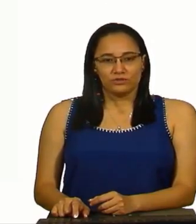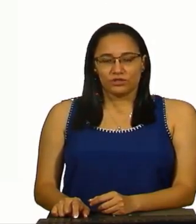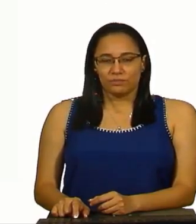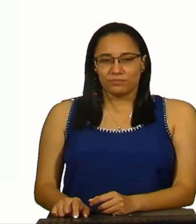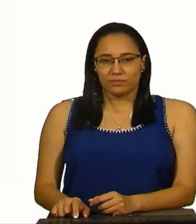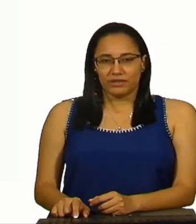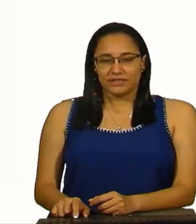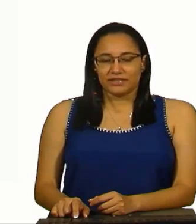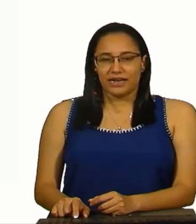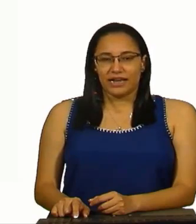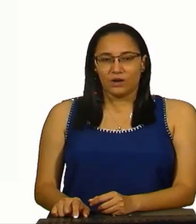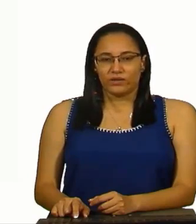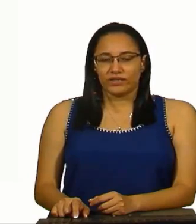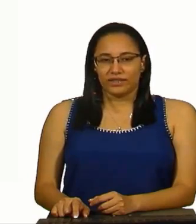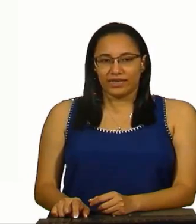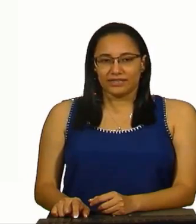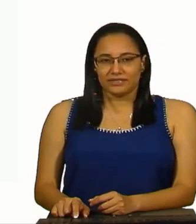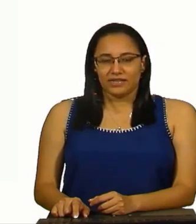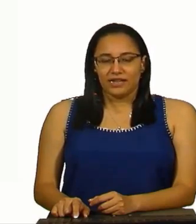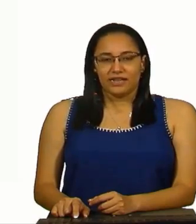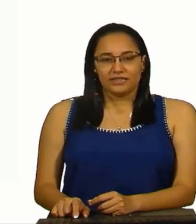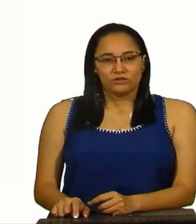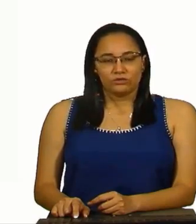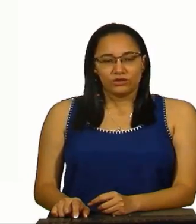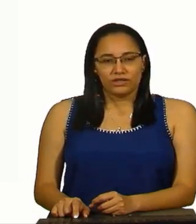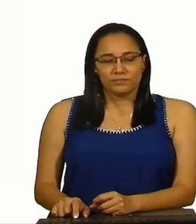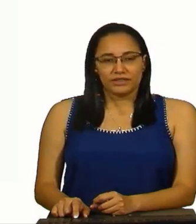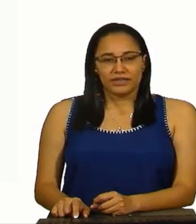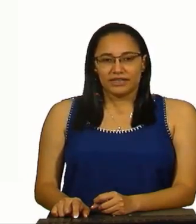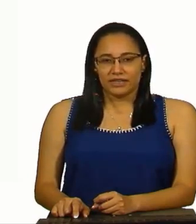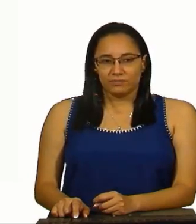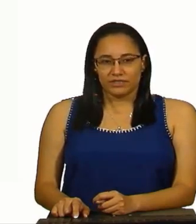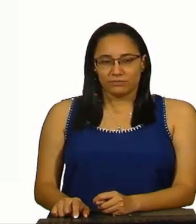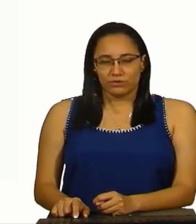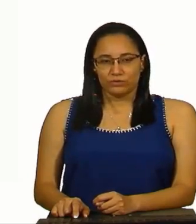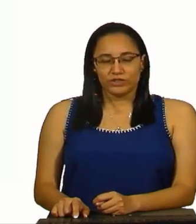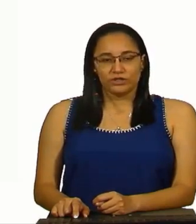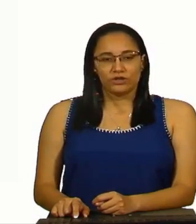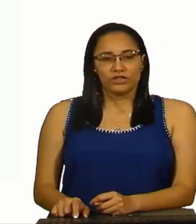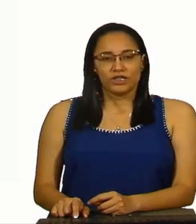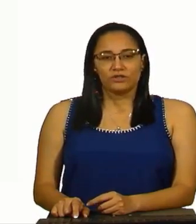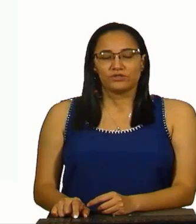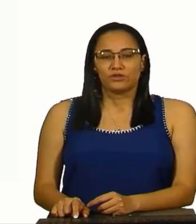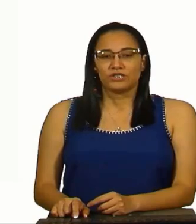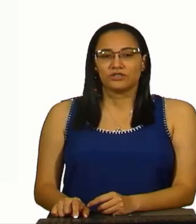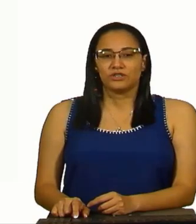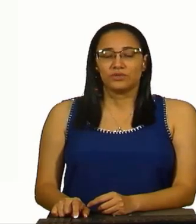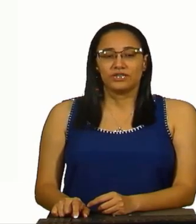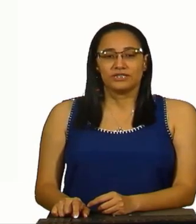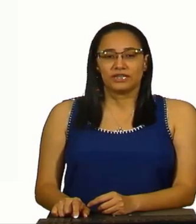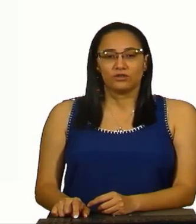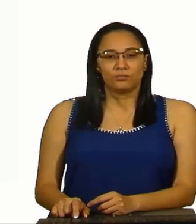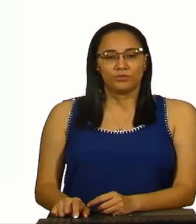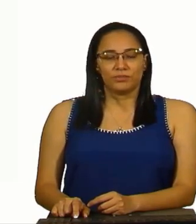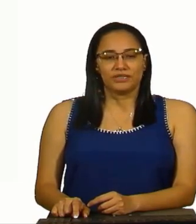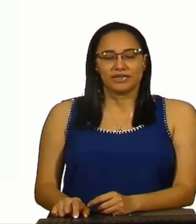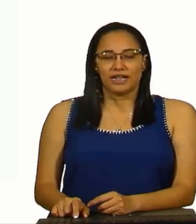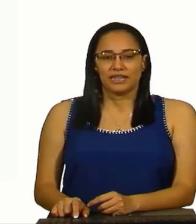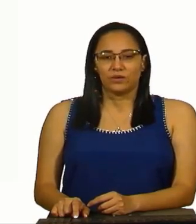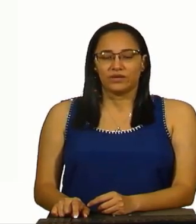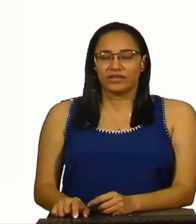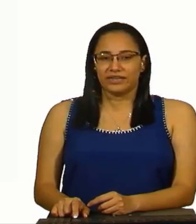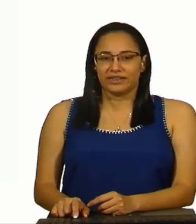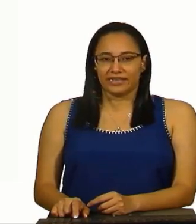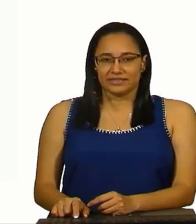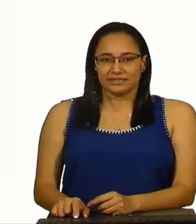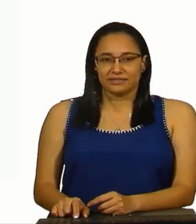conocer el uso de permit, allow, and let, la estructura gramatical del mismo. Nuestros contenidos son oraciones utilizando permit,